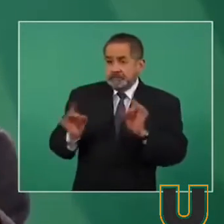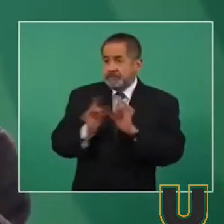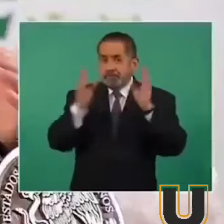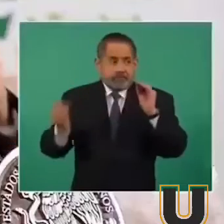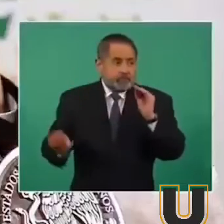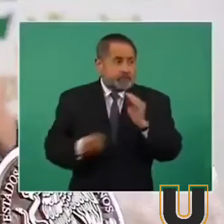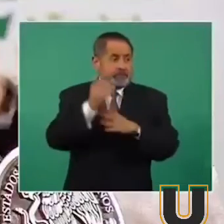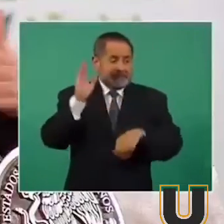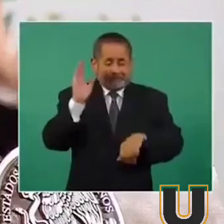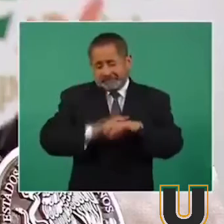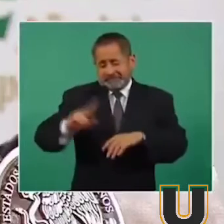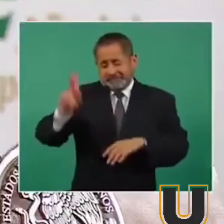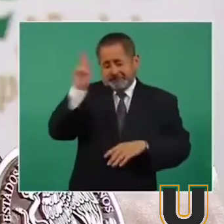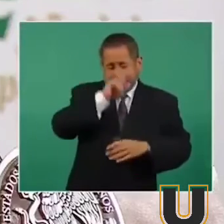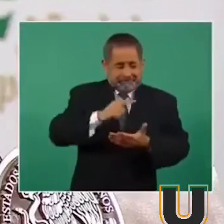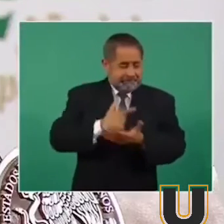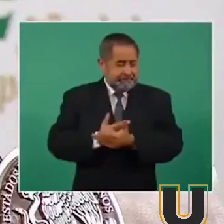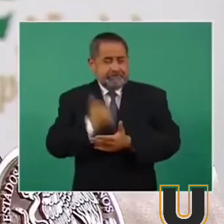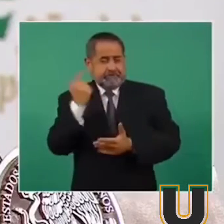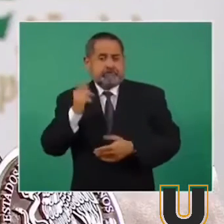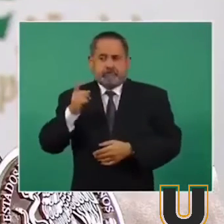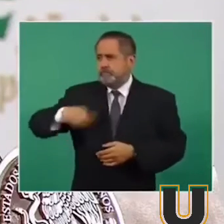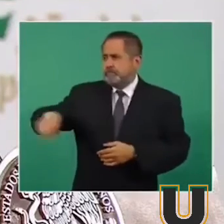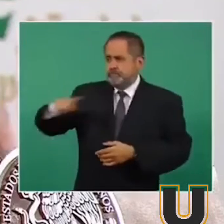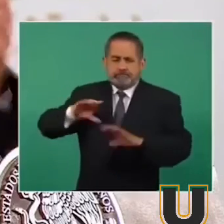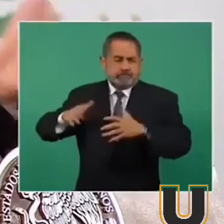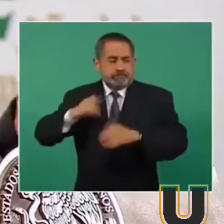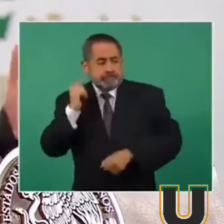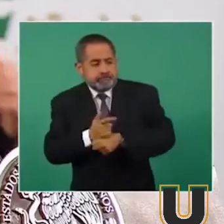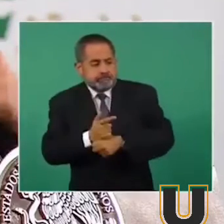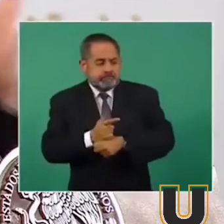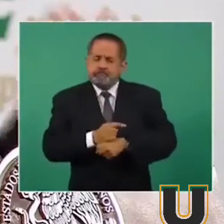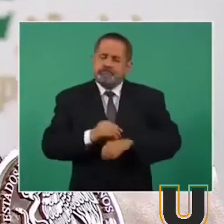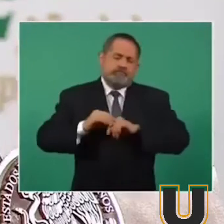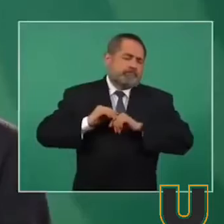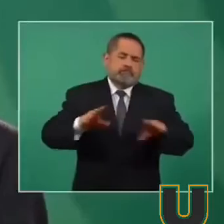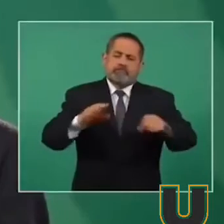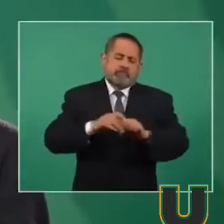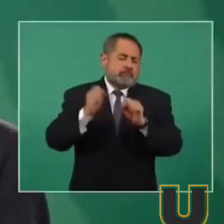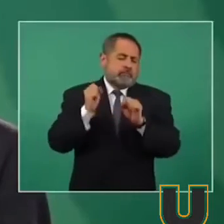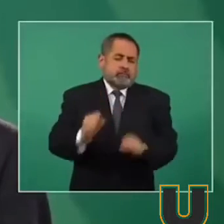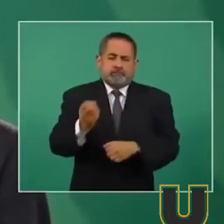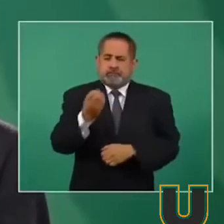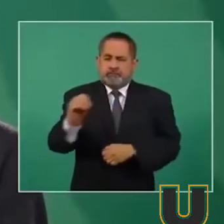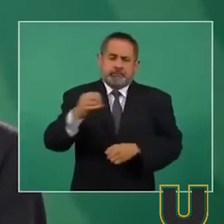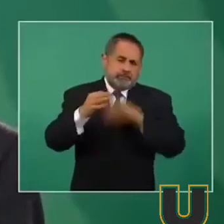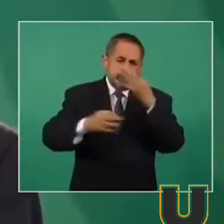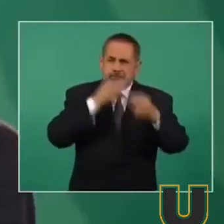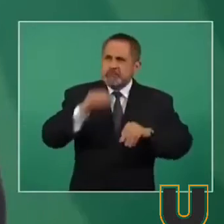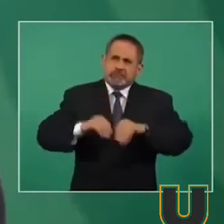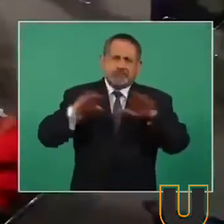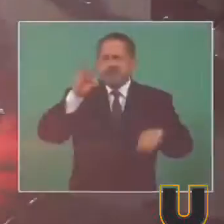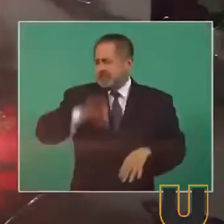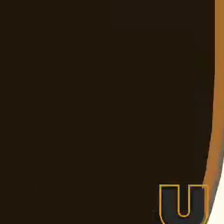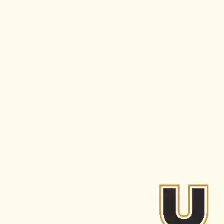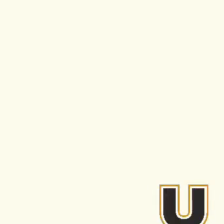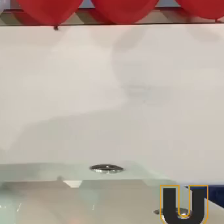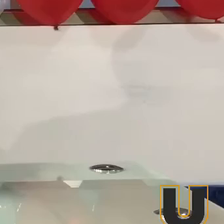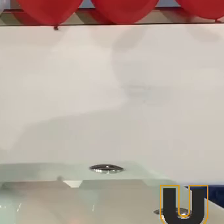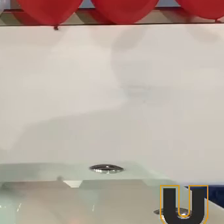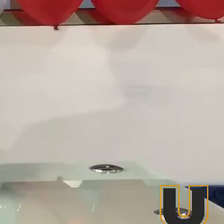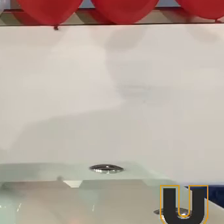que identificáramos a través de esta vigilancia genética proactiva, tengan la certeza que lo informaríamos con toda oportunidad. Muchas